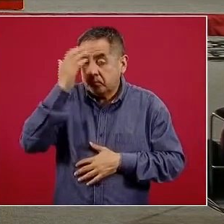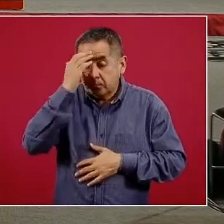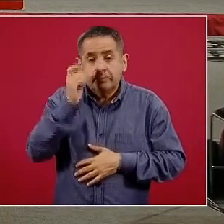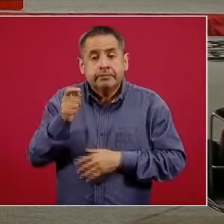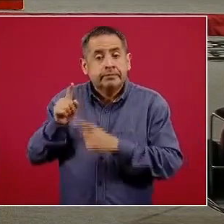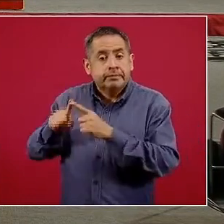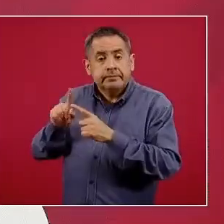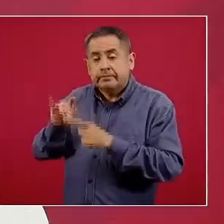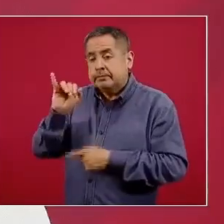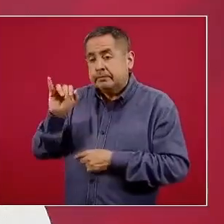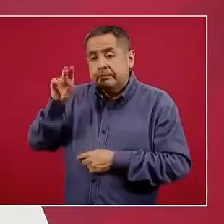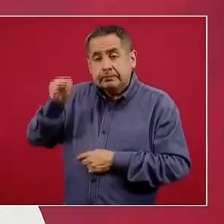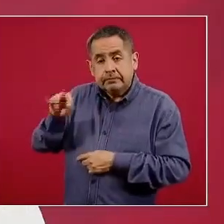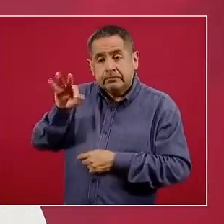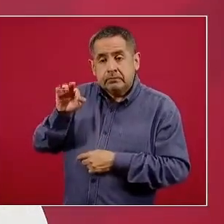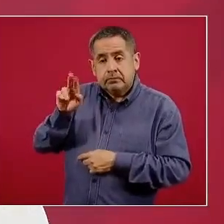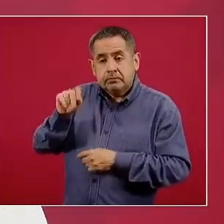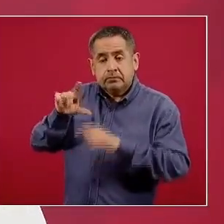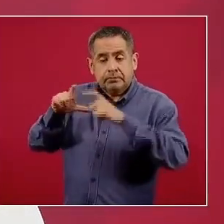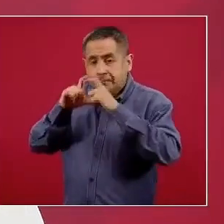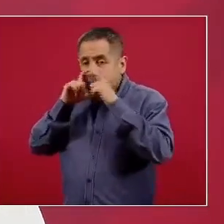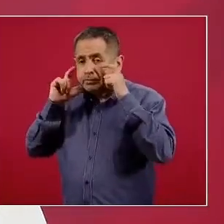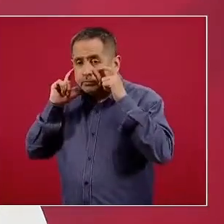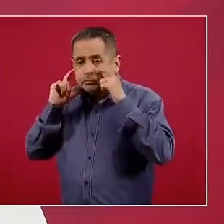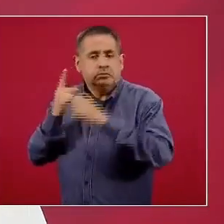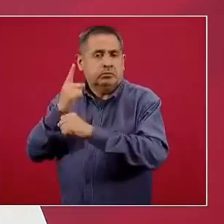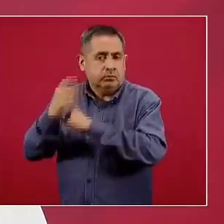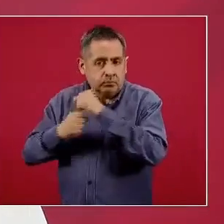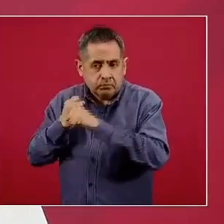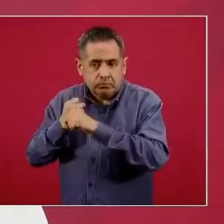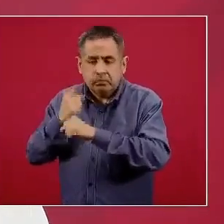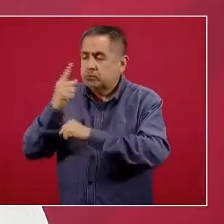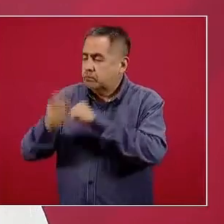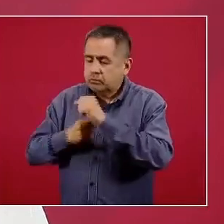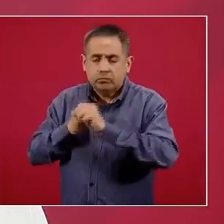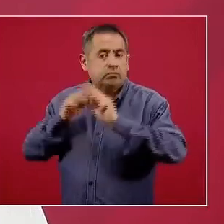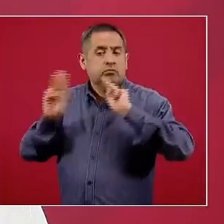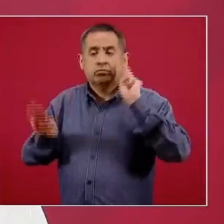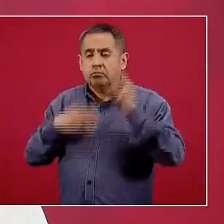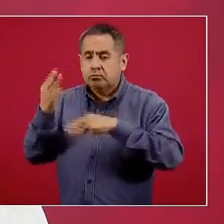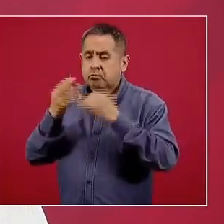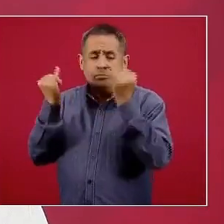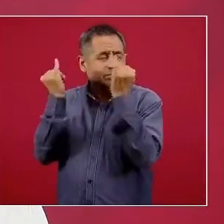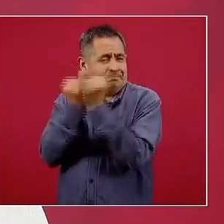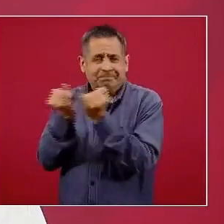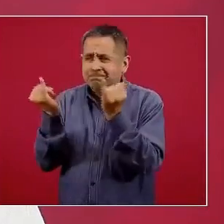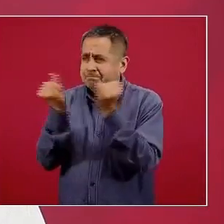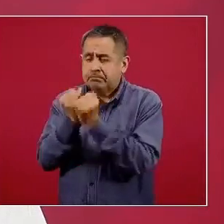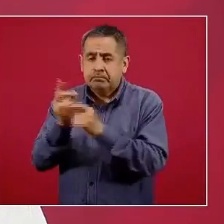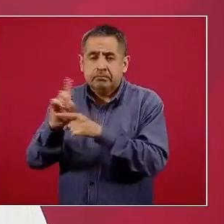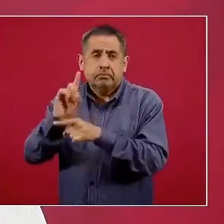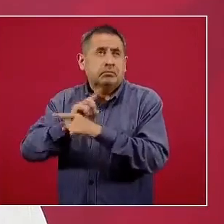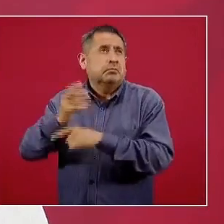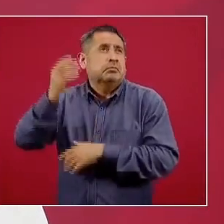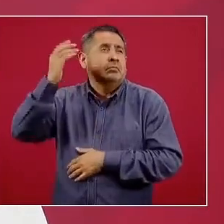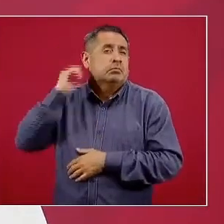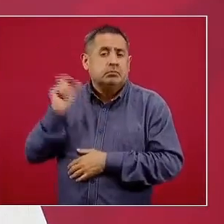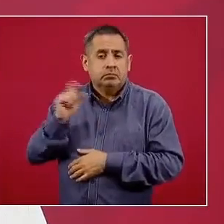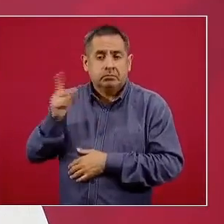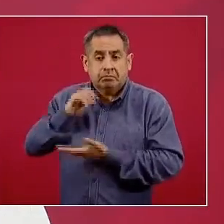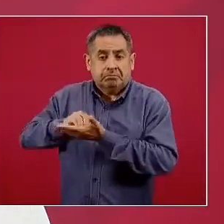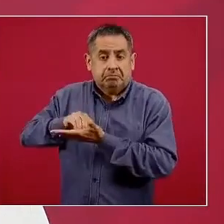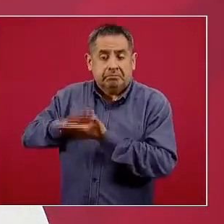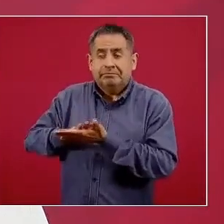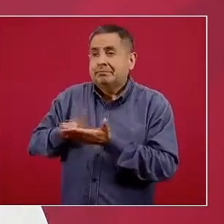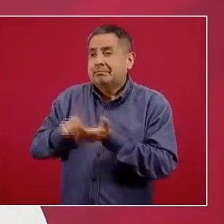influenza ocurre todos los años en todos los países del mundo. ¿Desde cuándo? Está